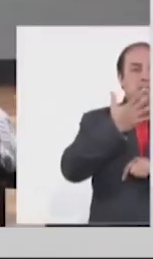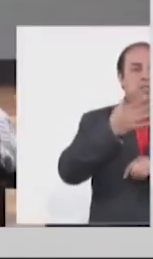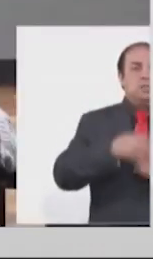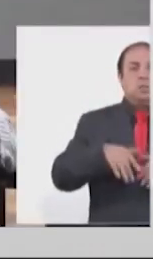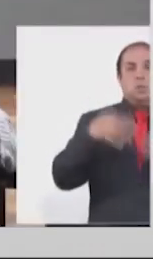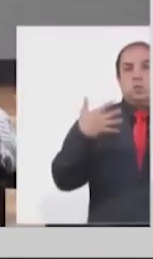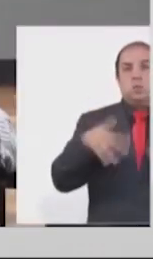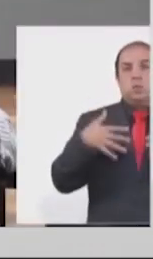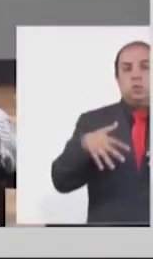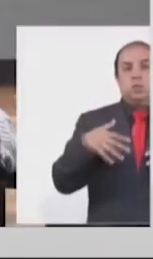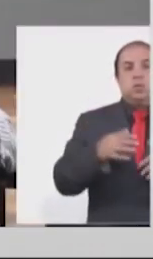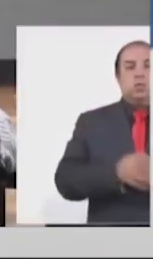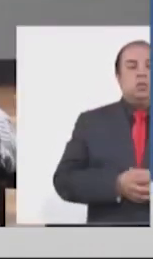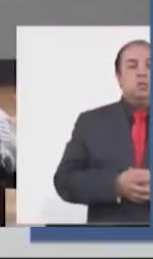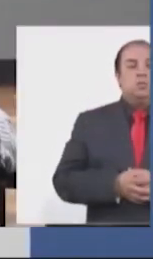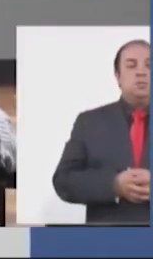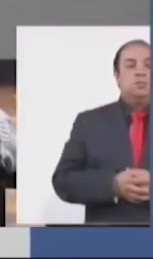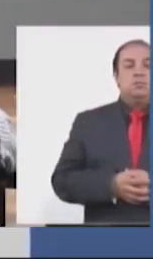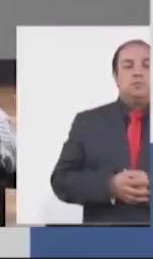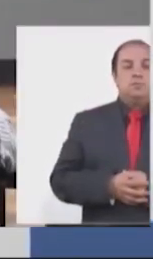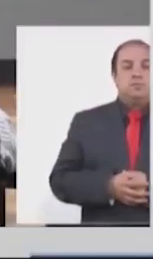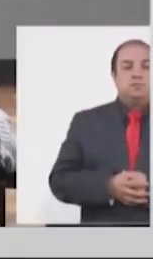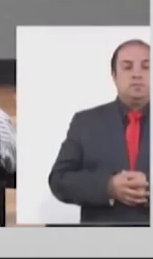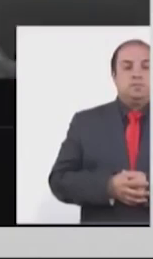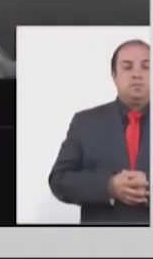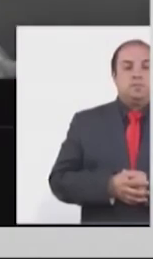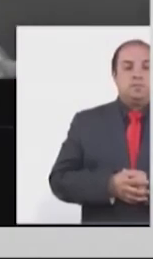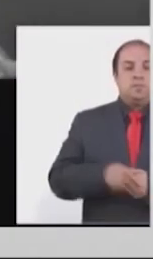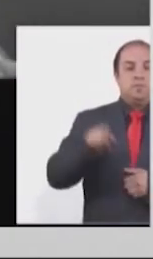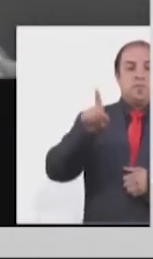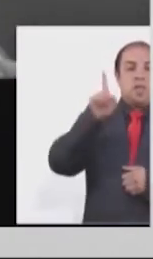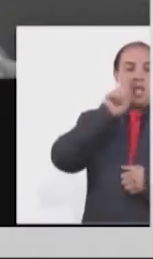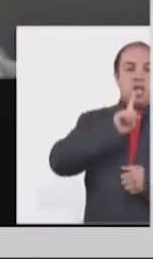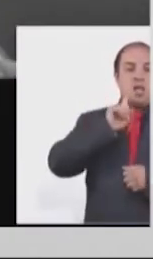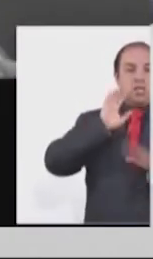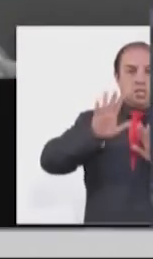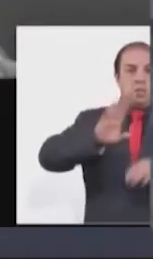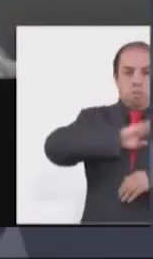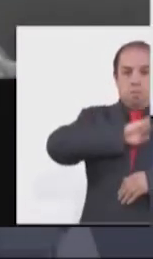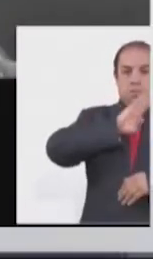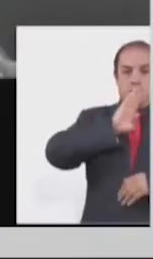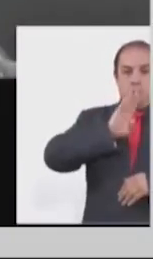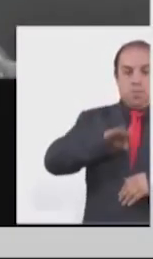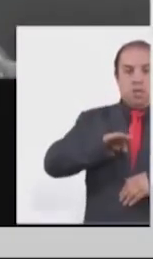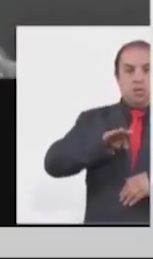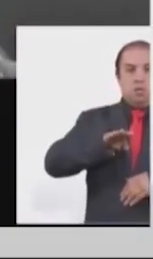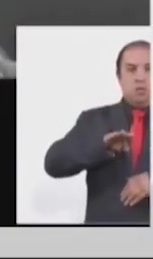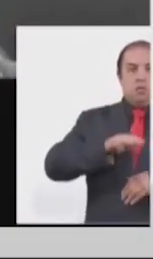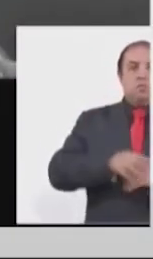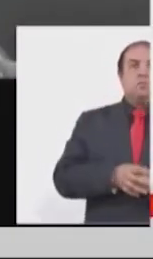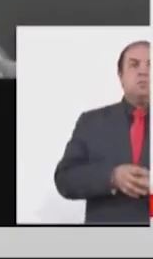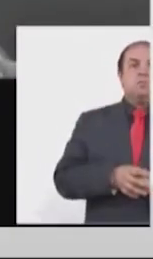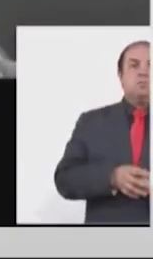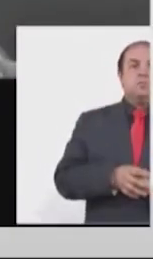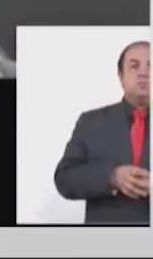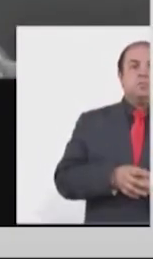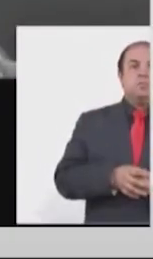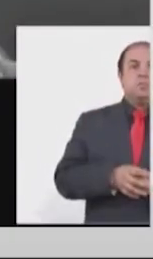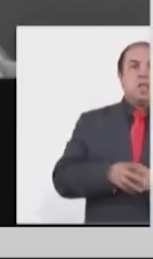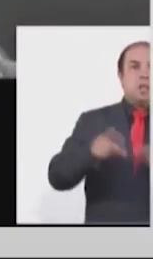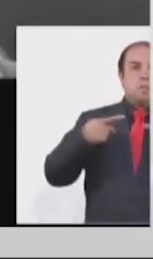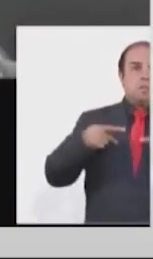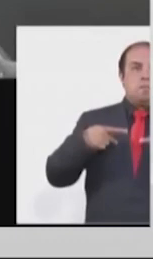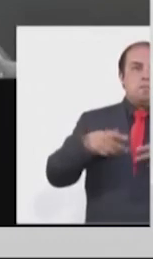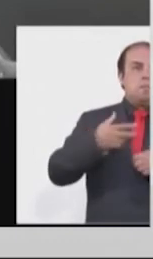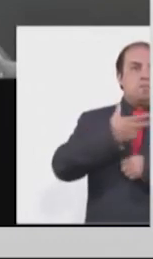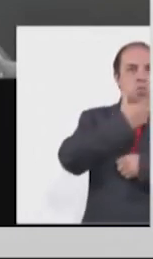tema Víctor Lamentablemente si la impunidad en los hechos que lamentablemente se presentan y así